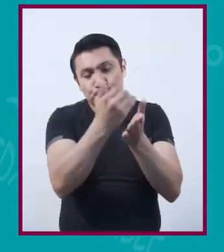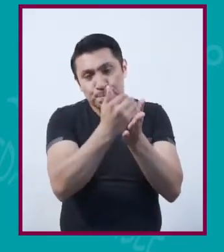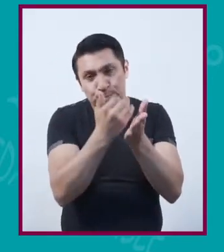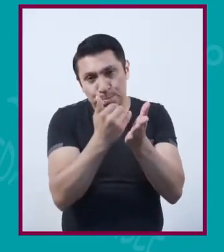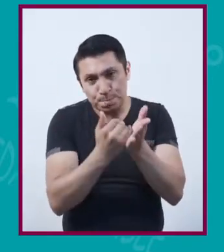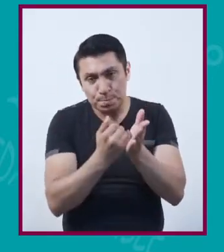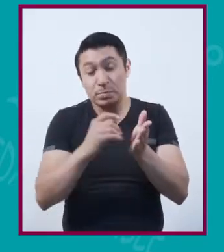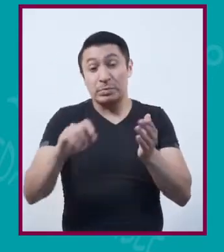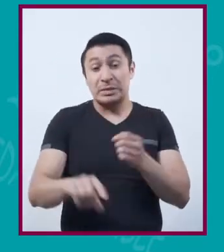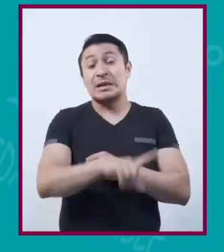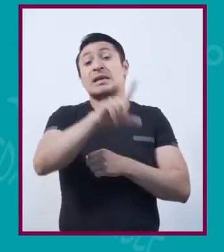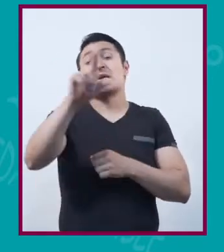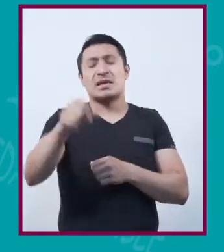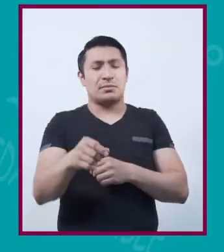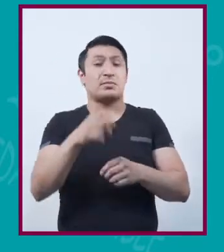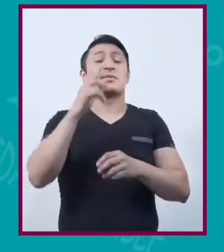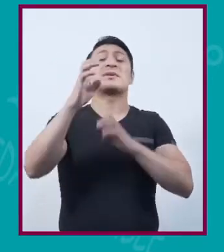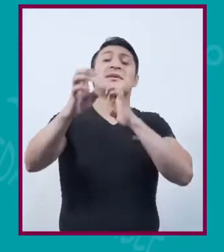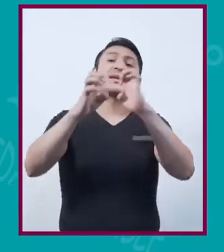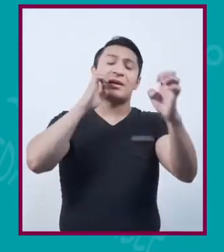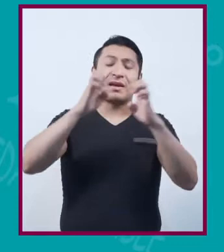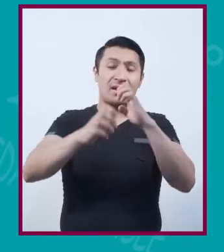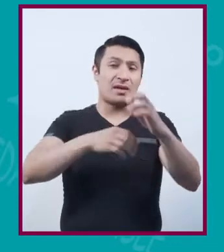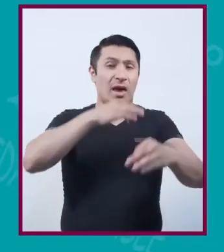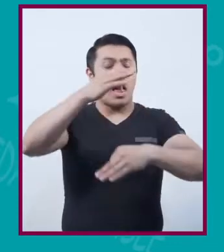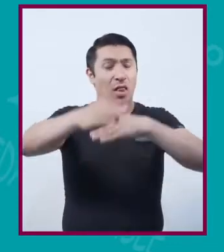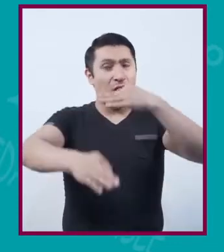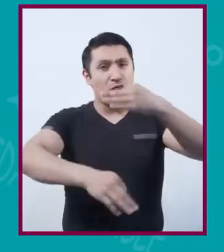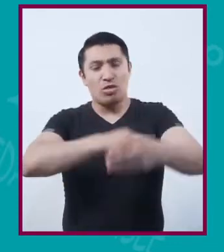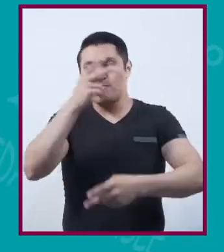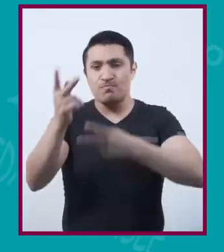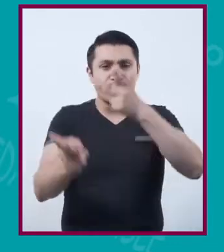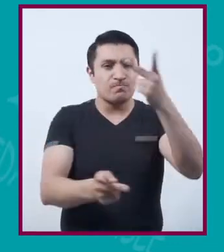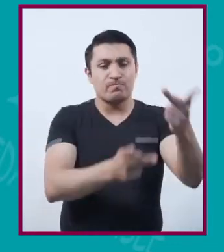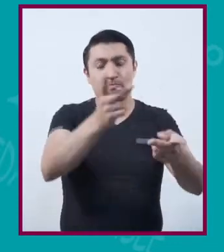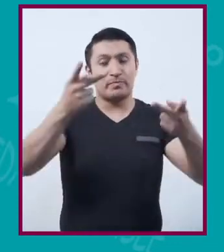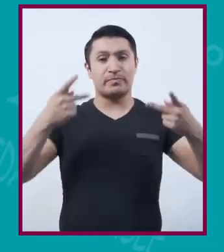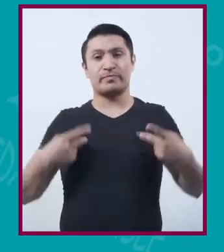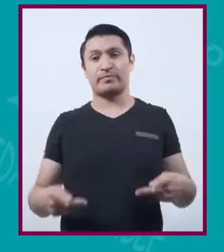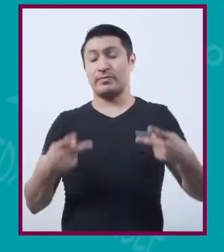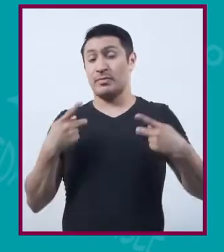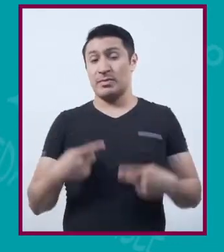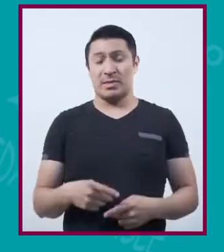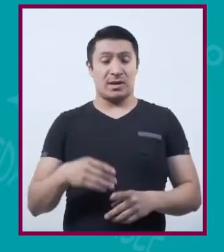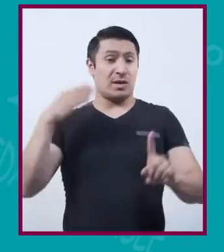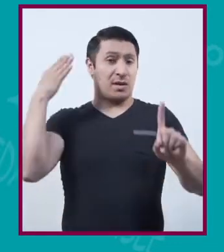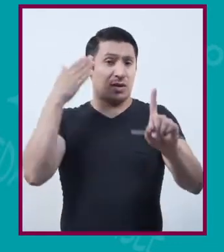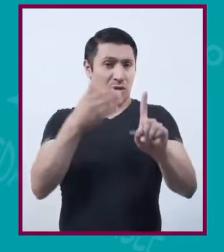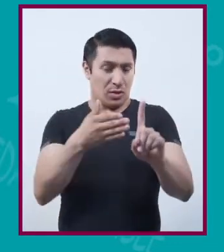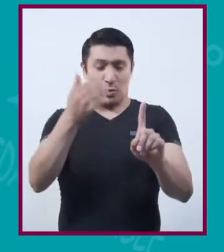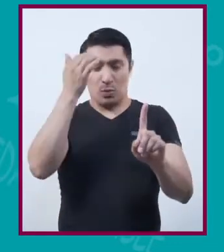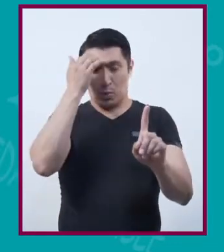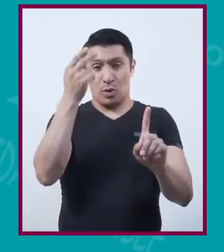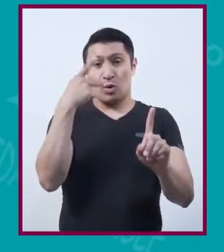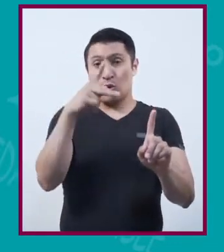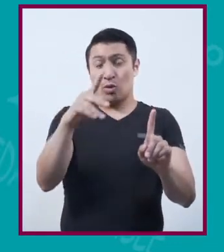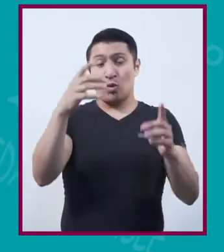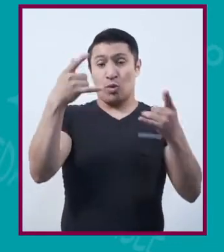lo que sea posible sobre lo que vamos a entrevistar a la gente que nos interesa